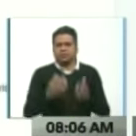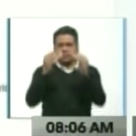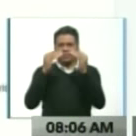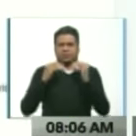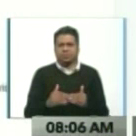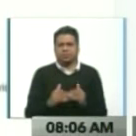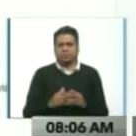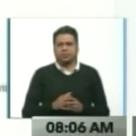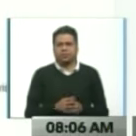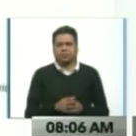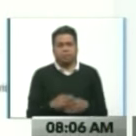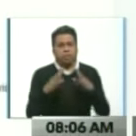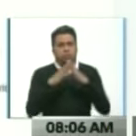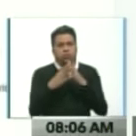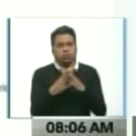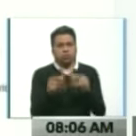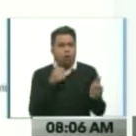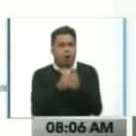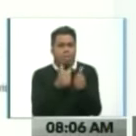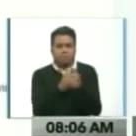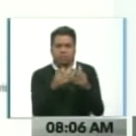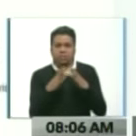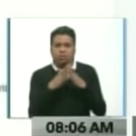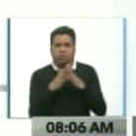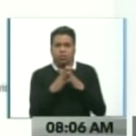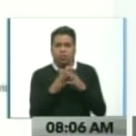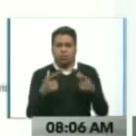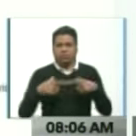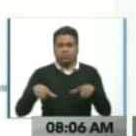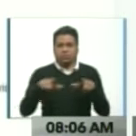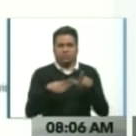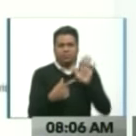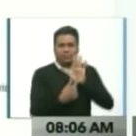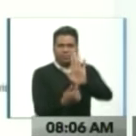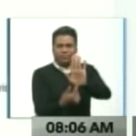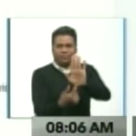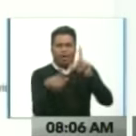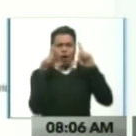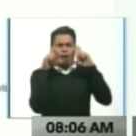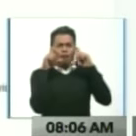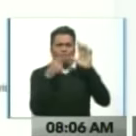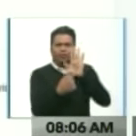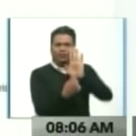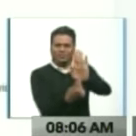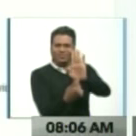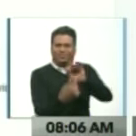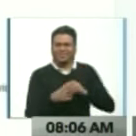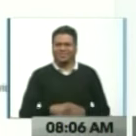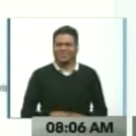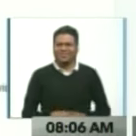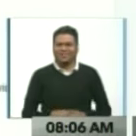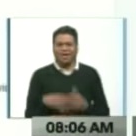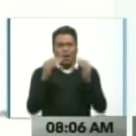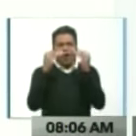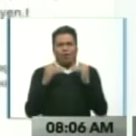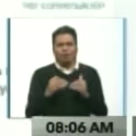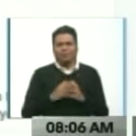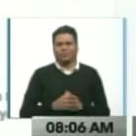para incluirnos en la competencia mundial. Ya estás en las redes sociales, arroba TV el desayuno. Está la foto. María Eugenia, este comentario. Bueno,